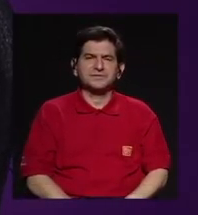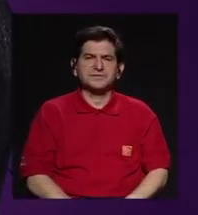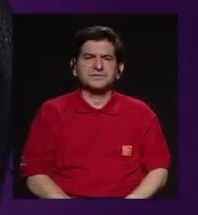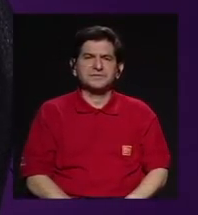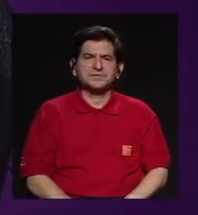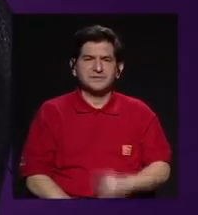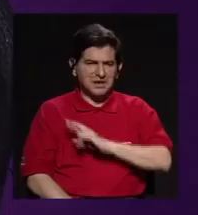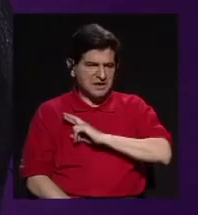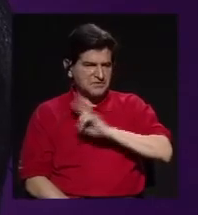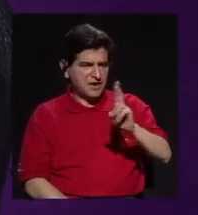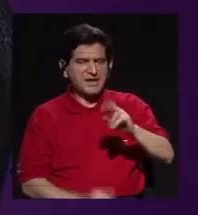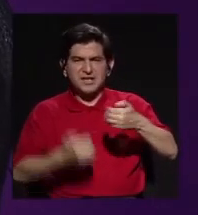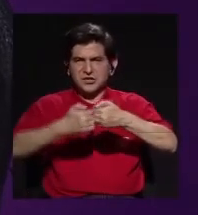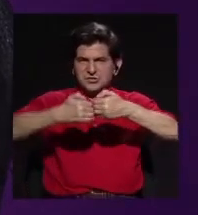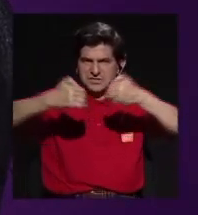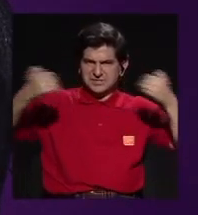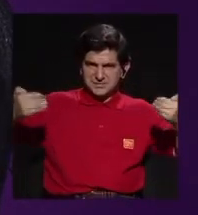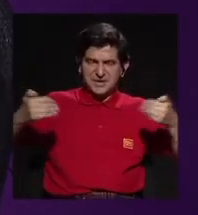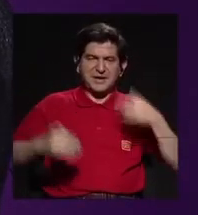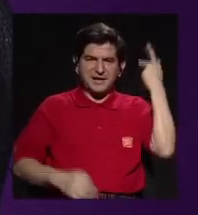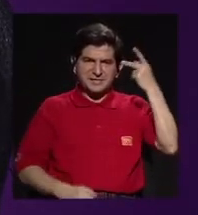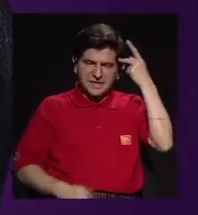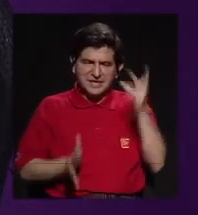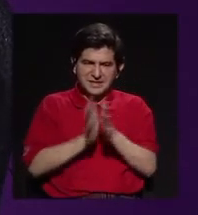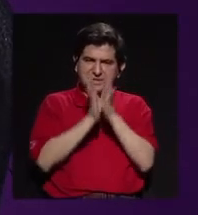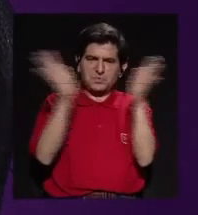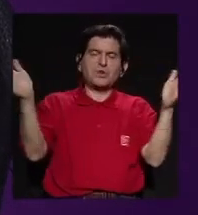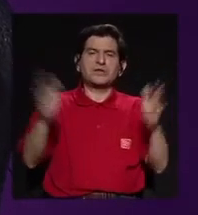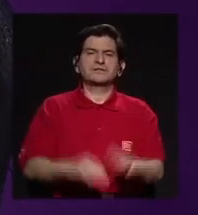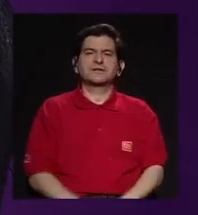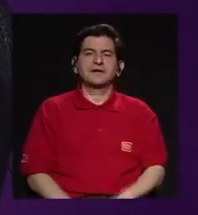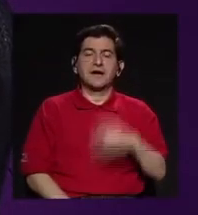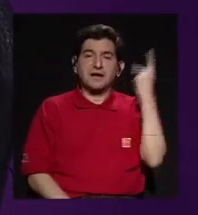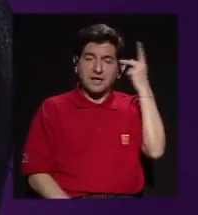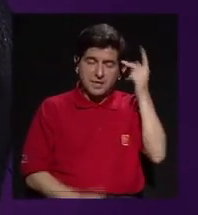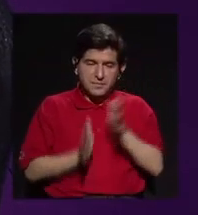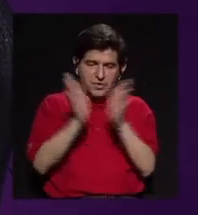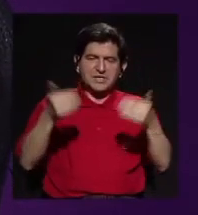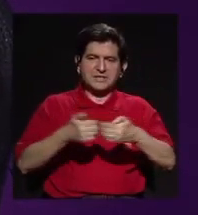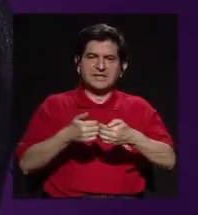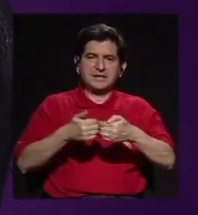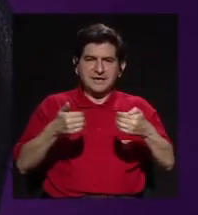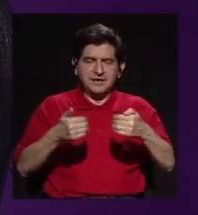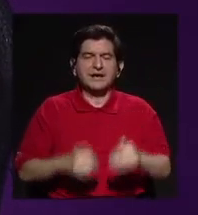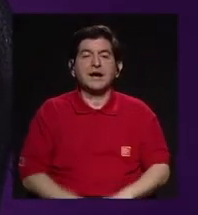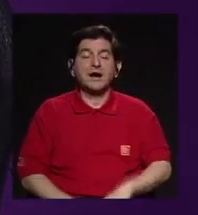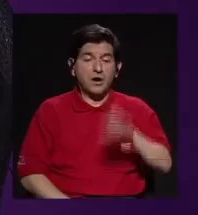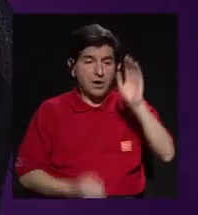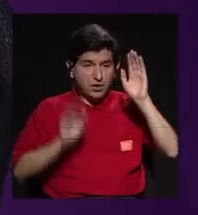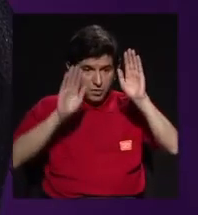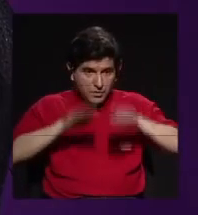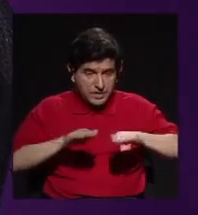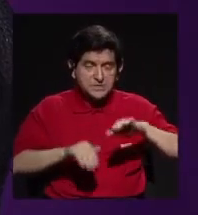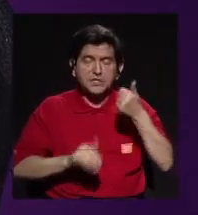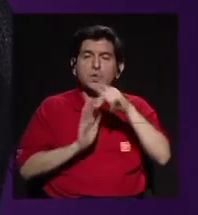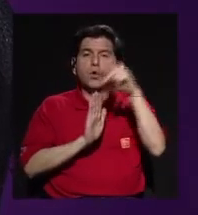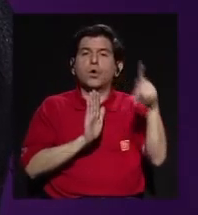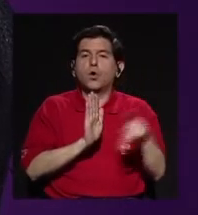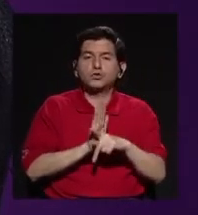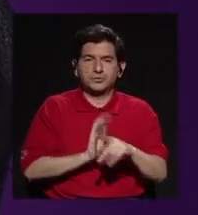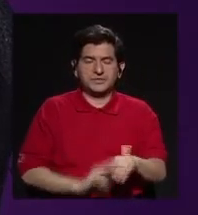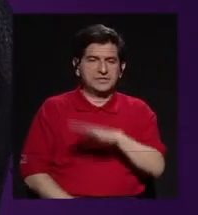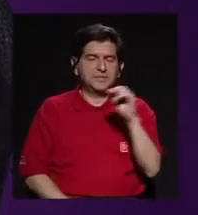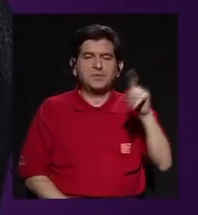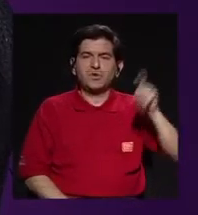la religión debe estar separada de las políticas públicas. Las políticas públicas deben obedecer a otros principios y